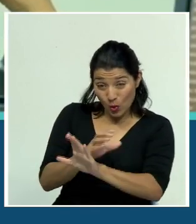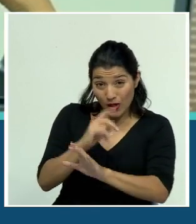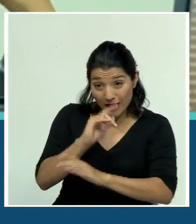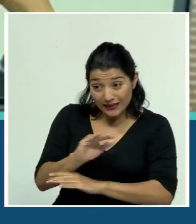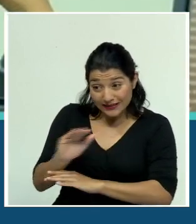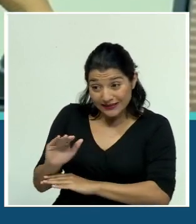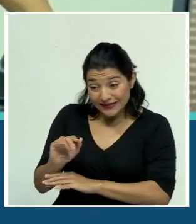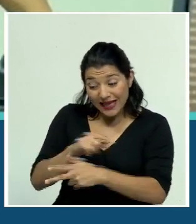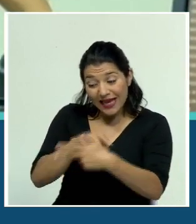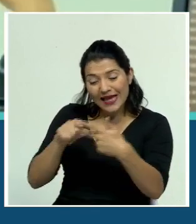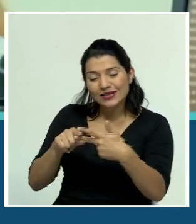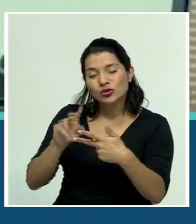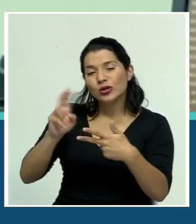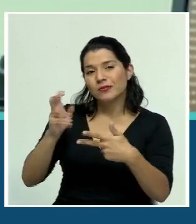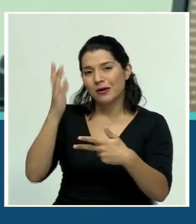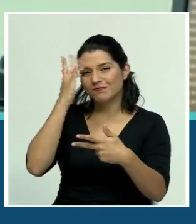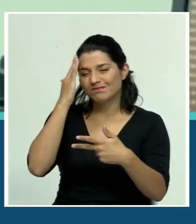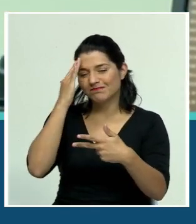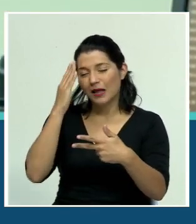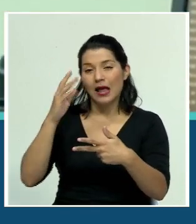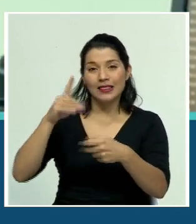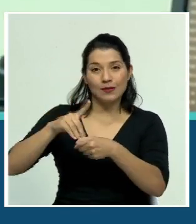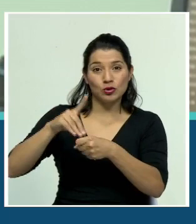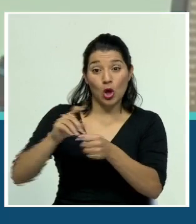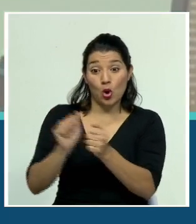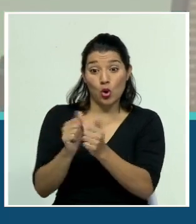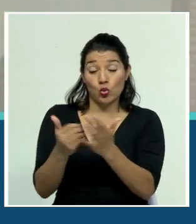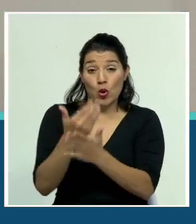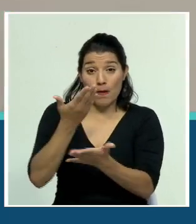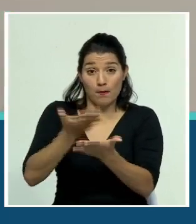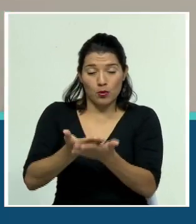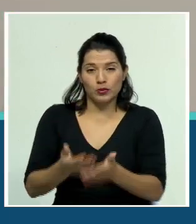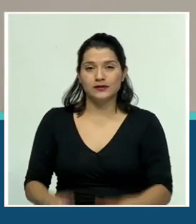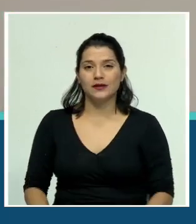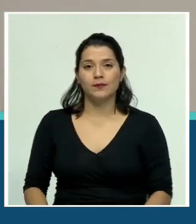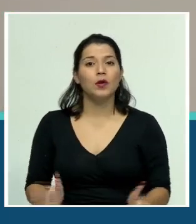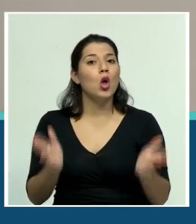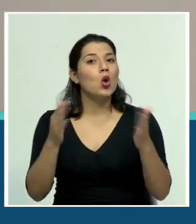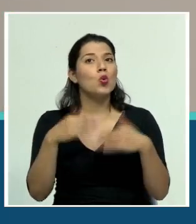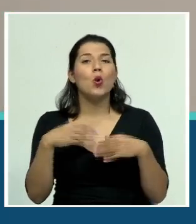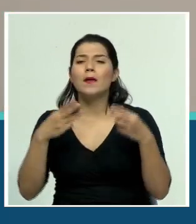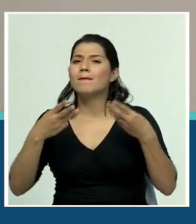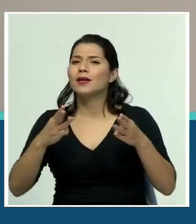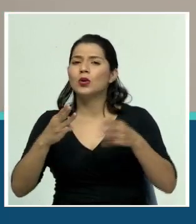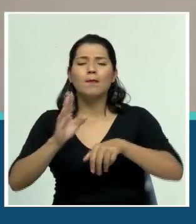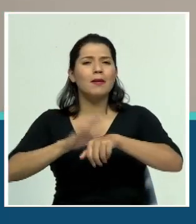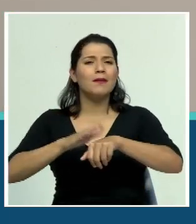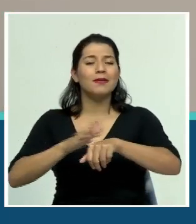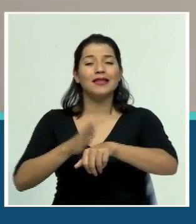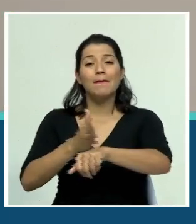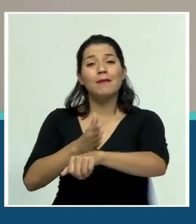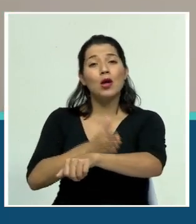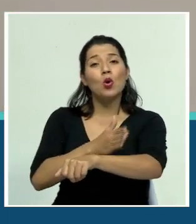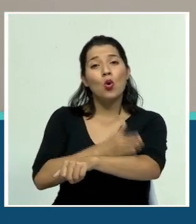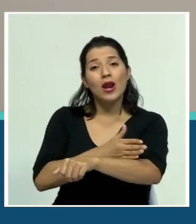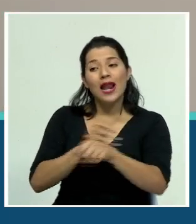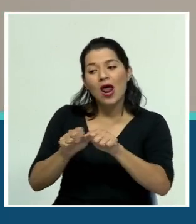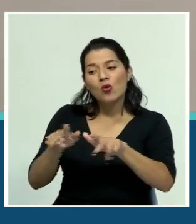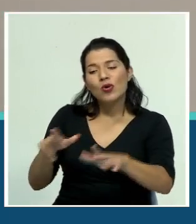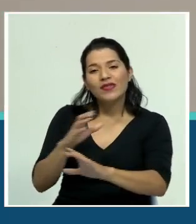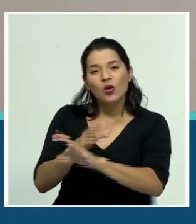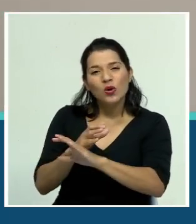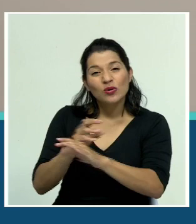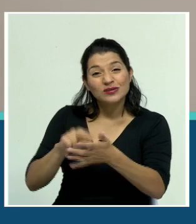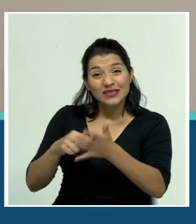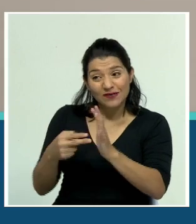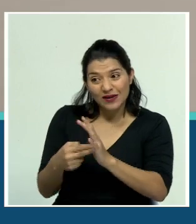preocupaciones de las y los diputados ante este nuevo texto. No hay ningún mecanismo que asegure un fortalecimiento de la red de cuidado, únicamente un deseo, una promesa